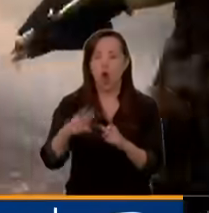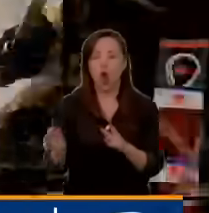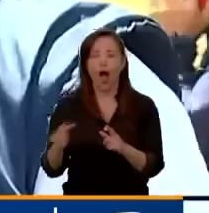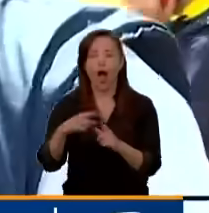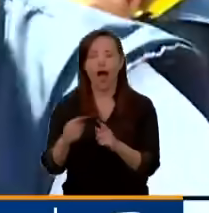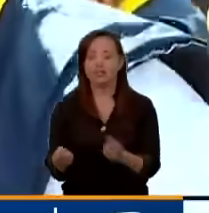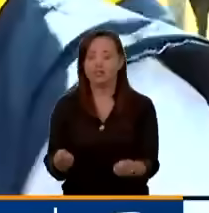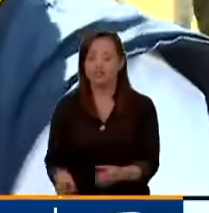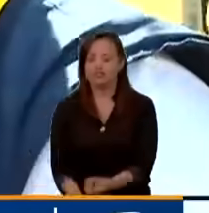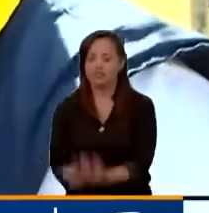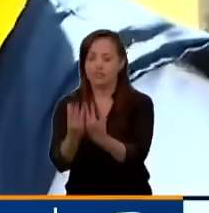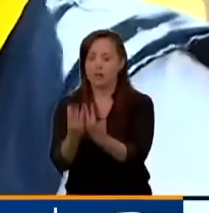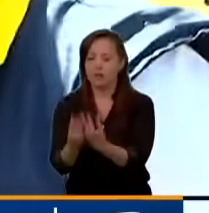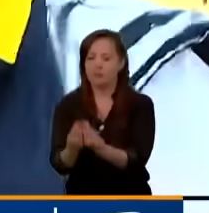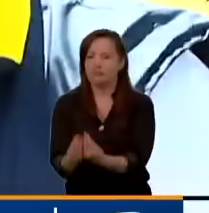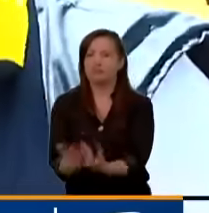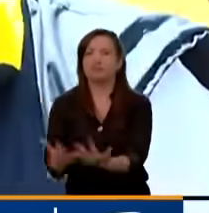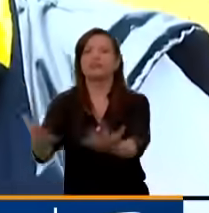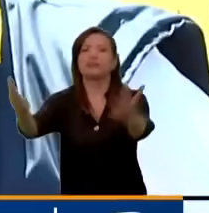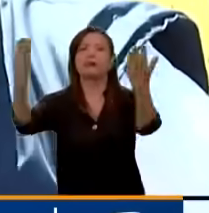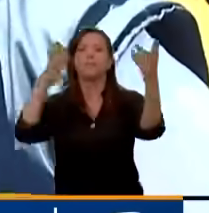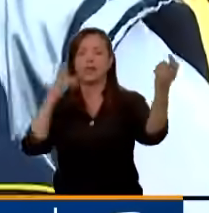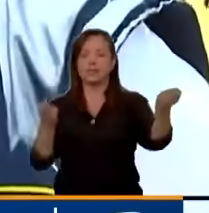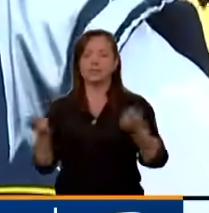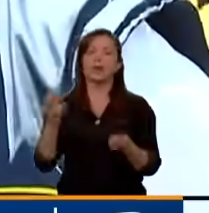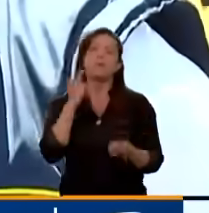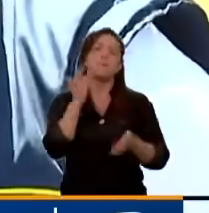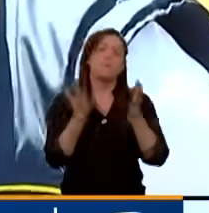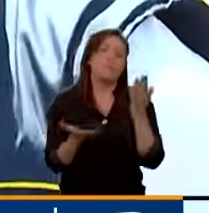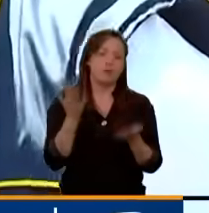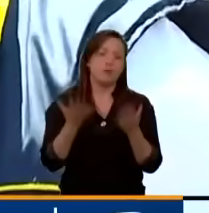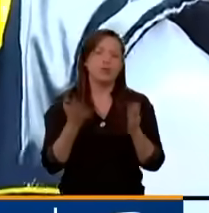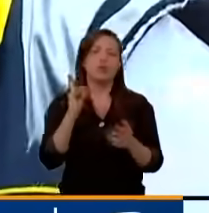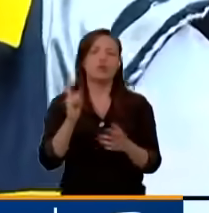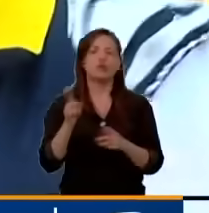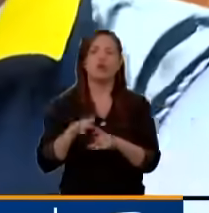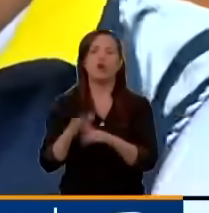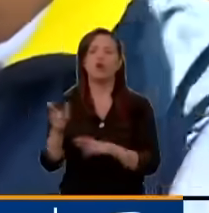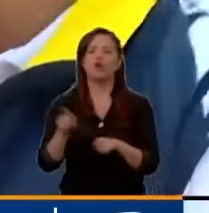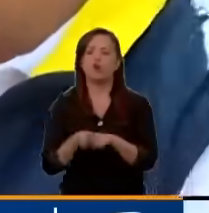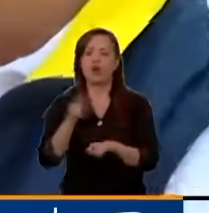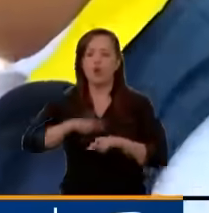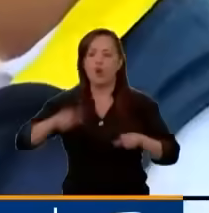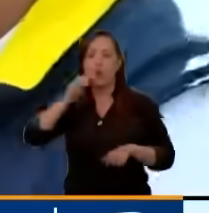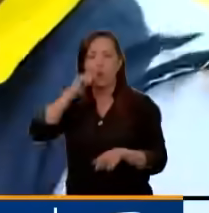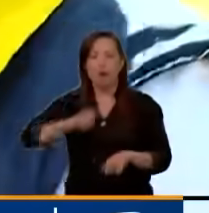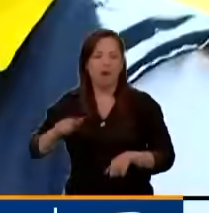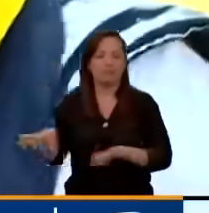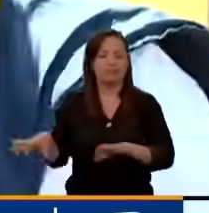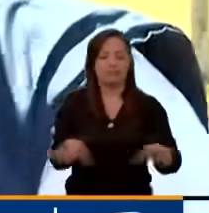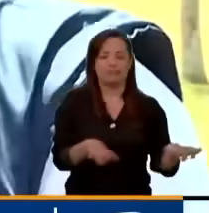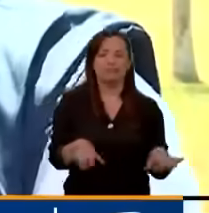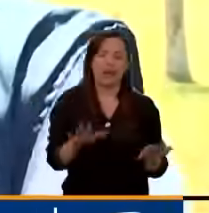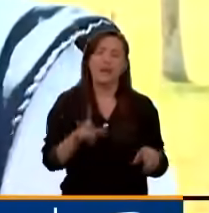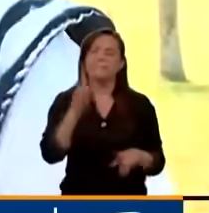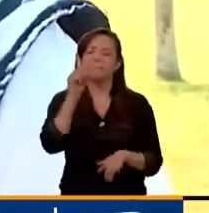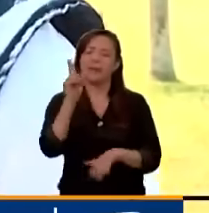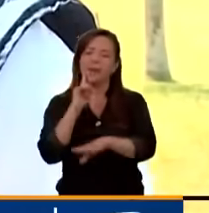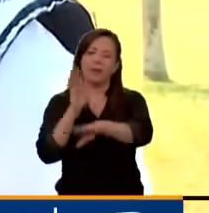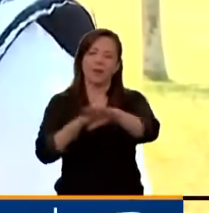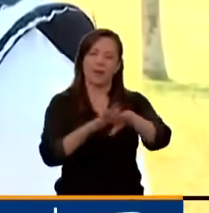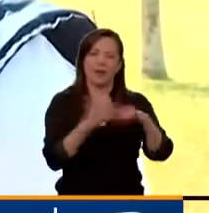de control. Posiblemente pueden ser afectaciones por temas de conductas humanas, pero igual debemos recalcar que estamos en